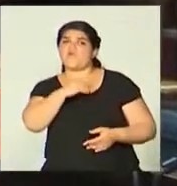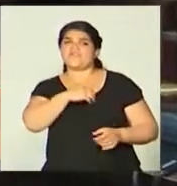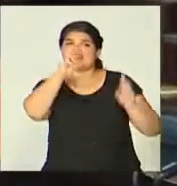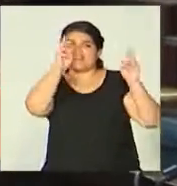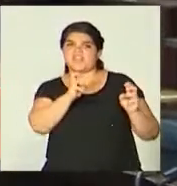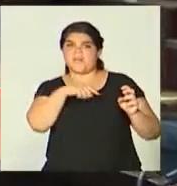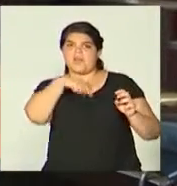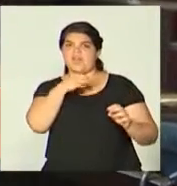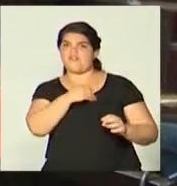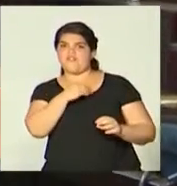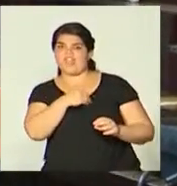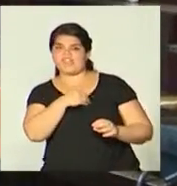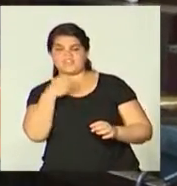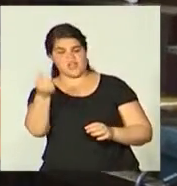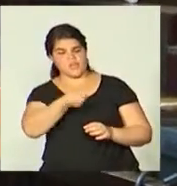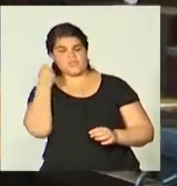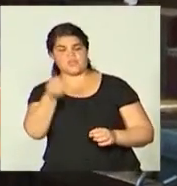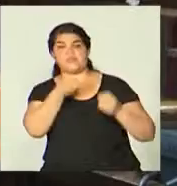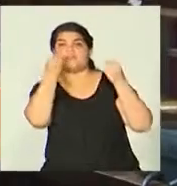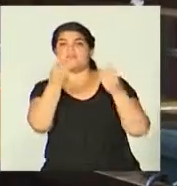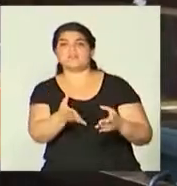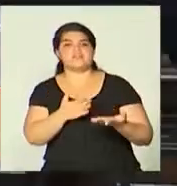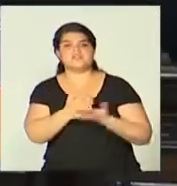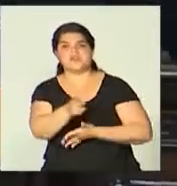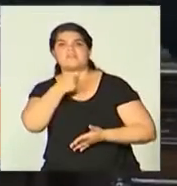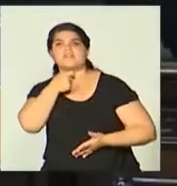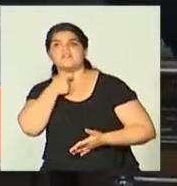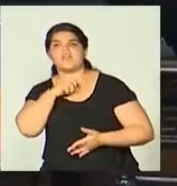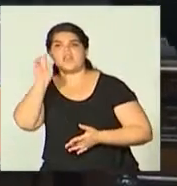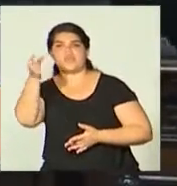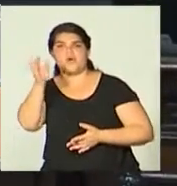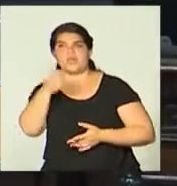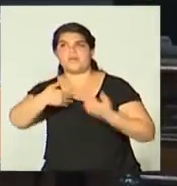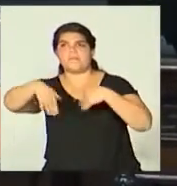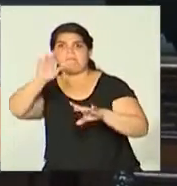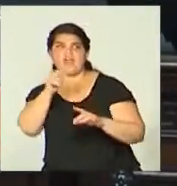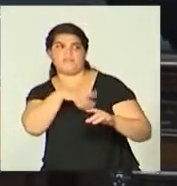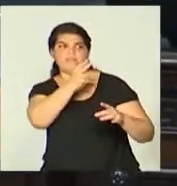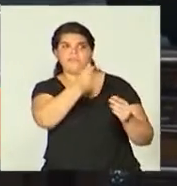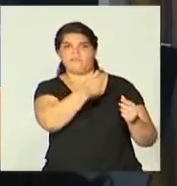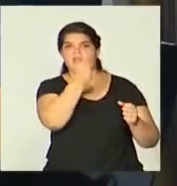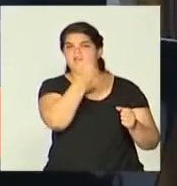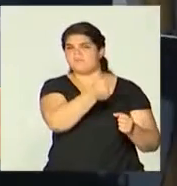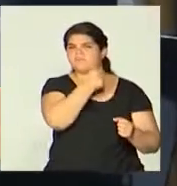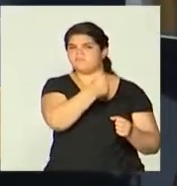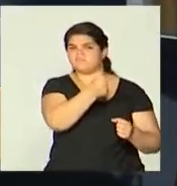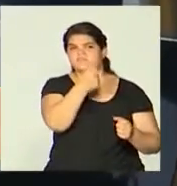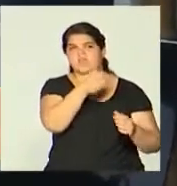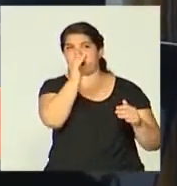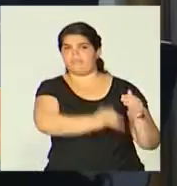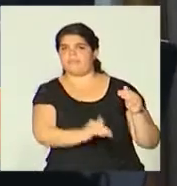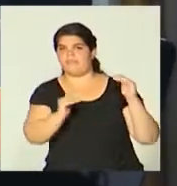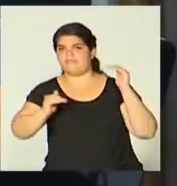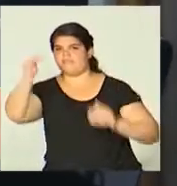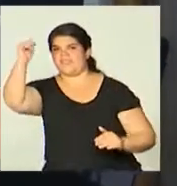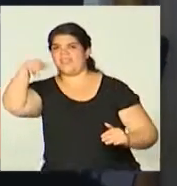no los argentinos van a seguir apostando al dólar en lugar de apostar al peso, que es lo que deberían hacer, y eso solamente te lo